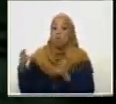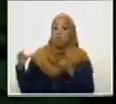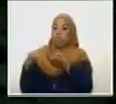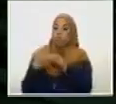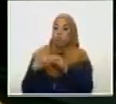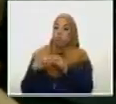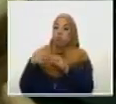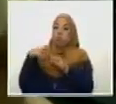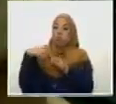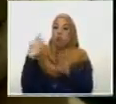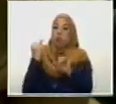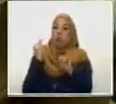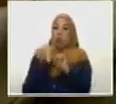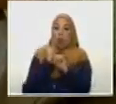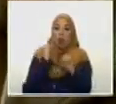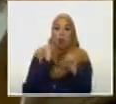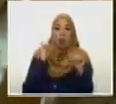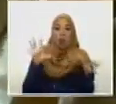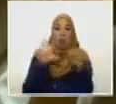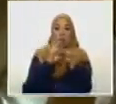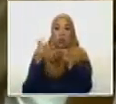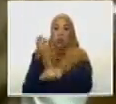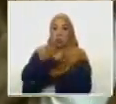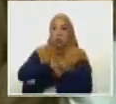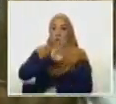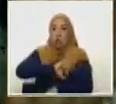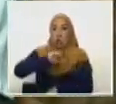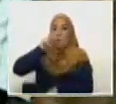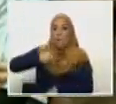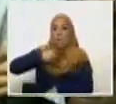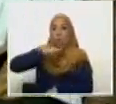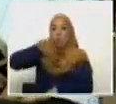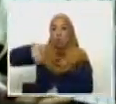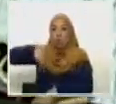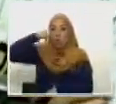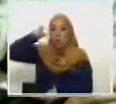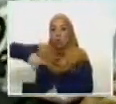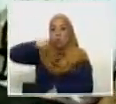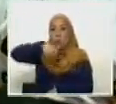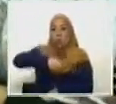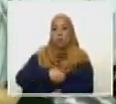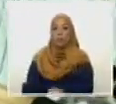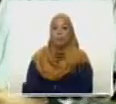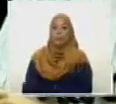la red de articulación sociopolítica de nuestro pueblo.